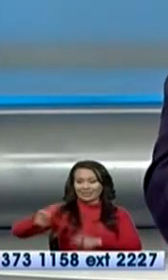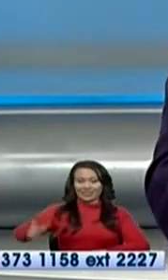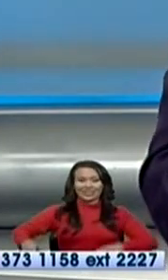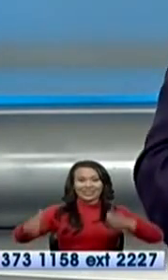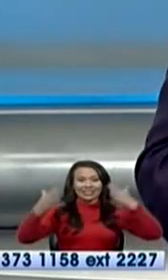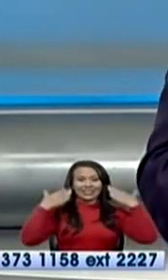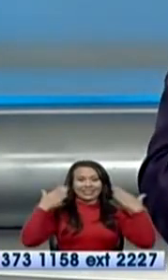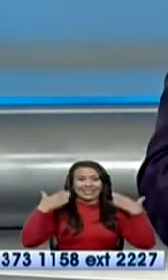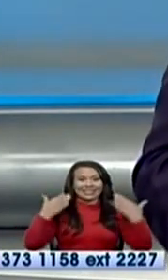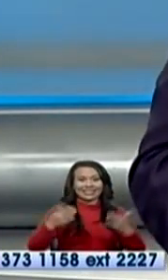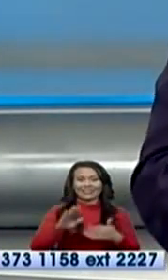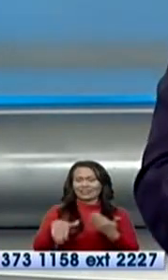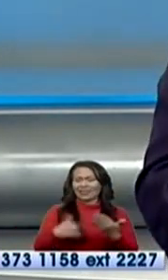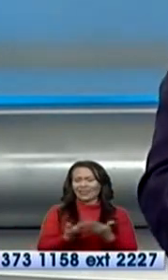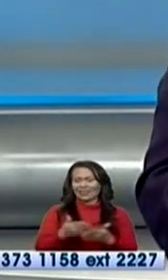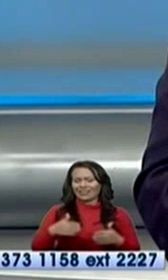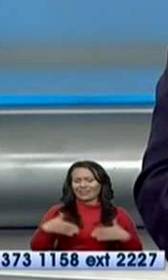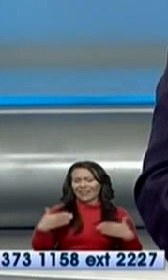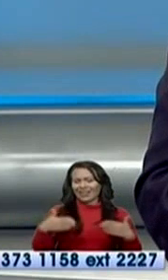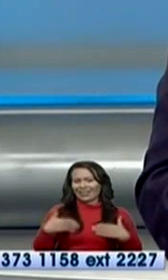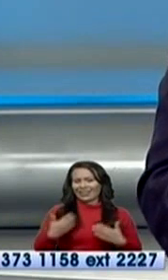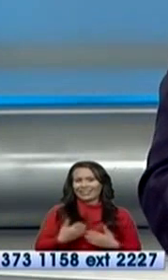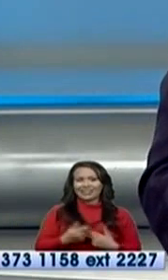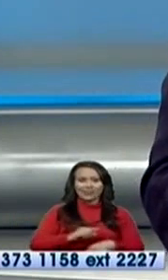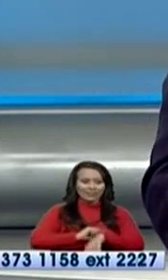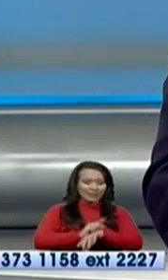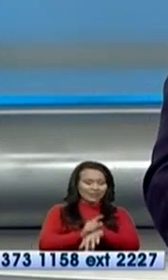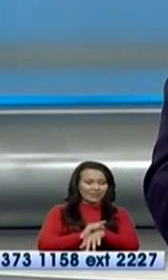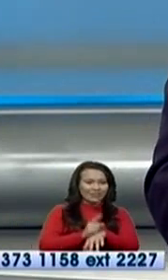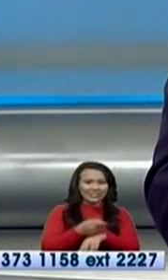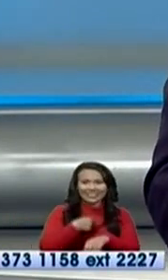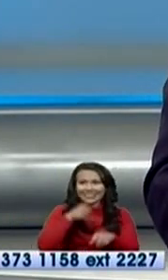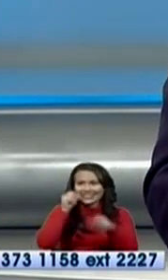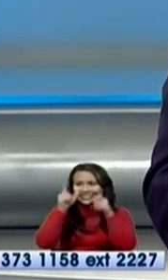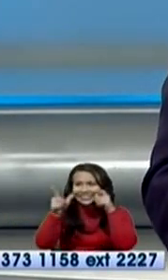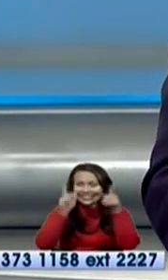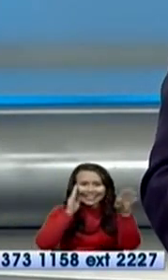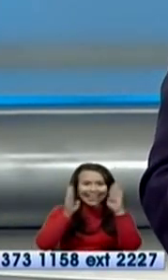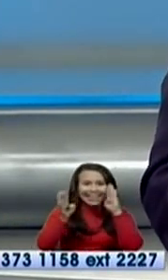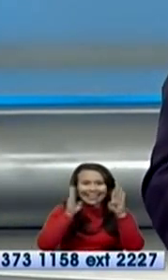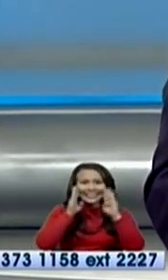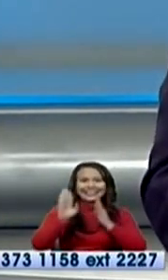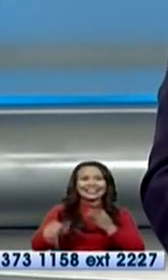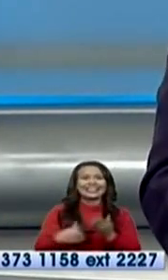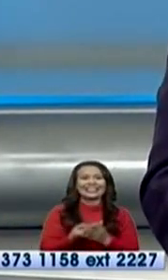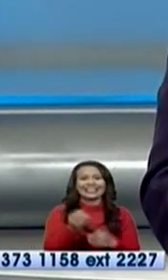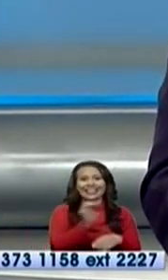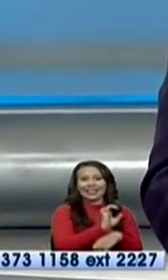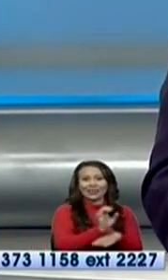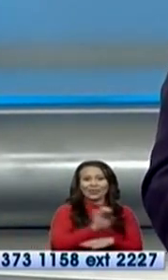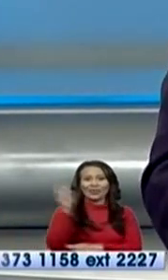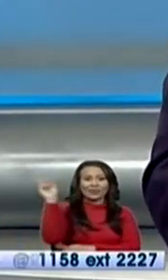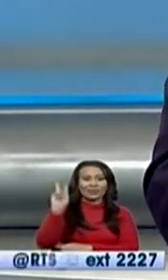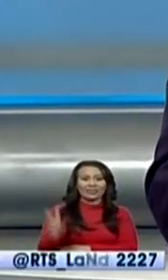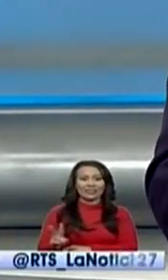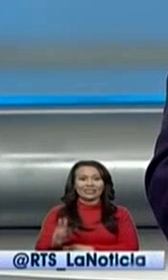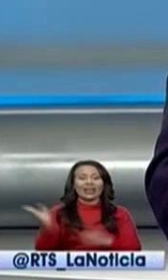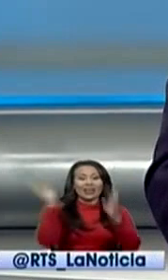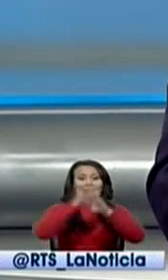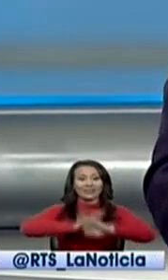en el puerto principal. Vibraron el minuto a minuto del partido entre Ecuador y Venezuela. Al final, el resultado nos